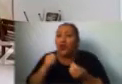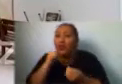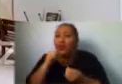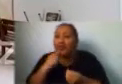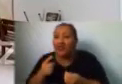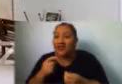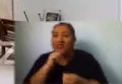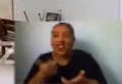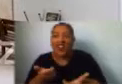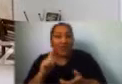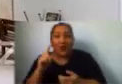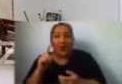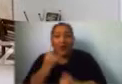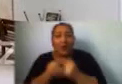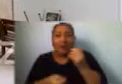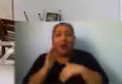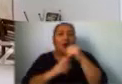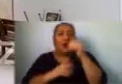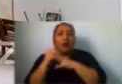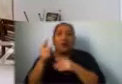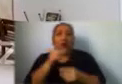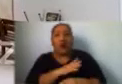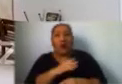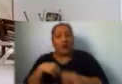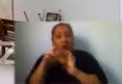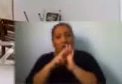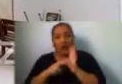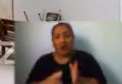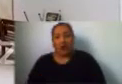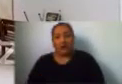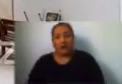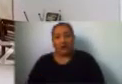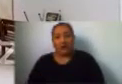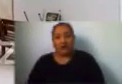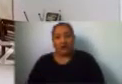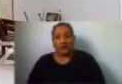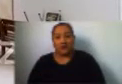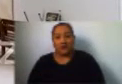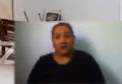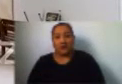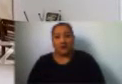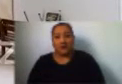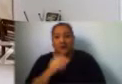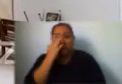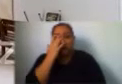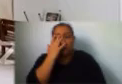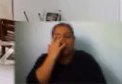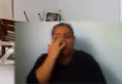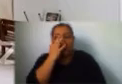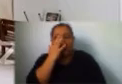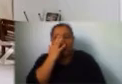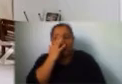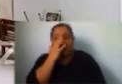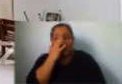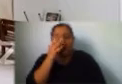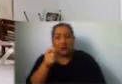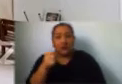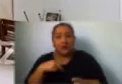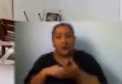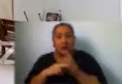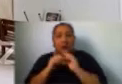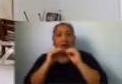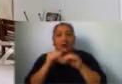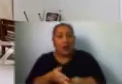había culminado las obras a cargo del gobierno regional. Es a partir de nuestra intervención en donde hicimos las